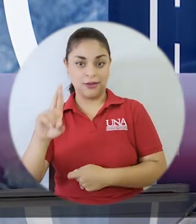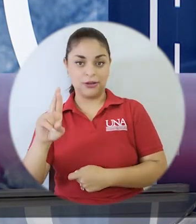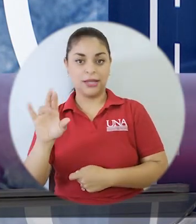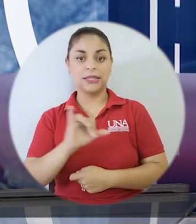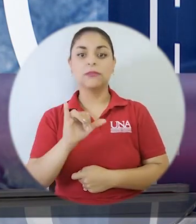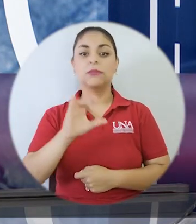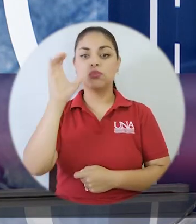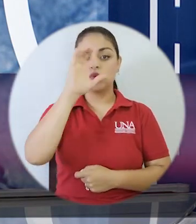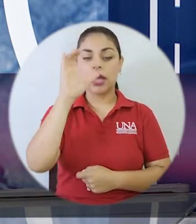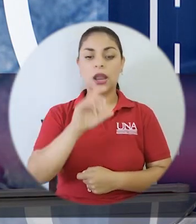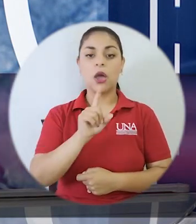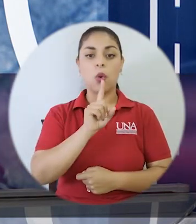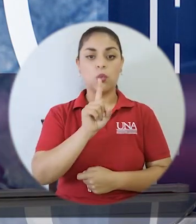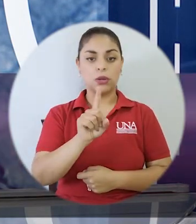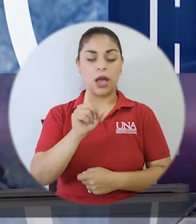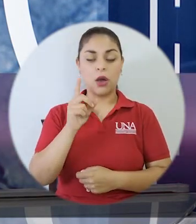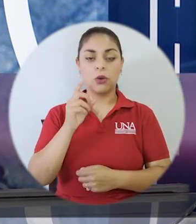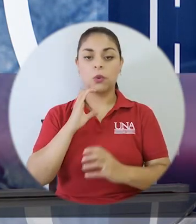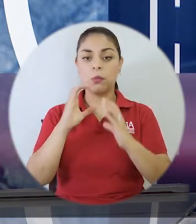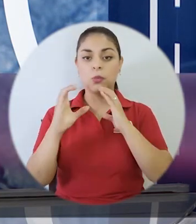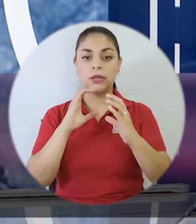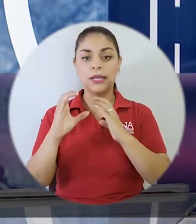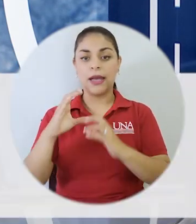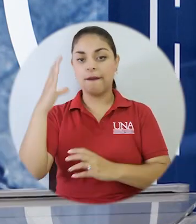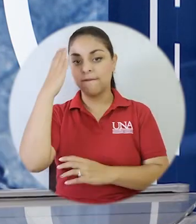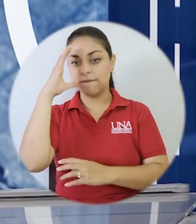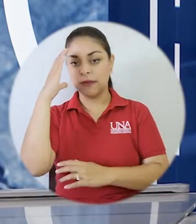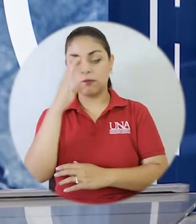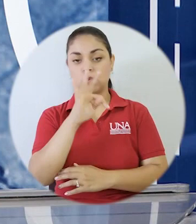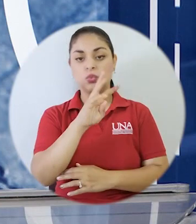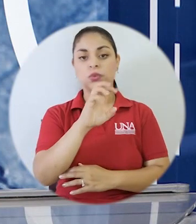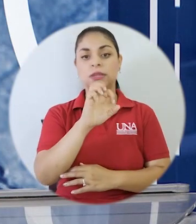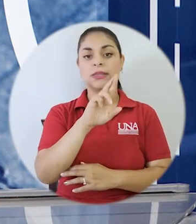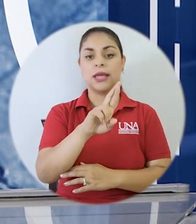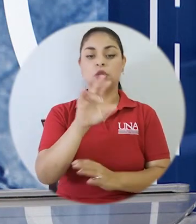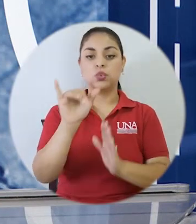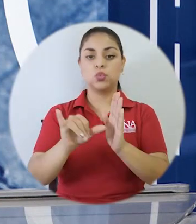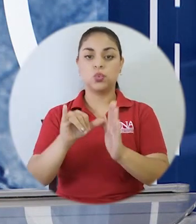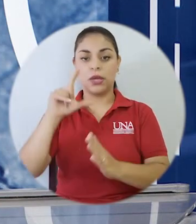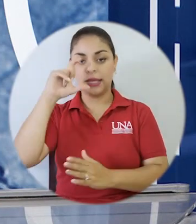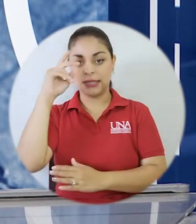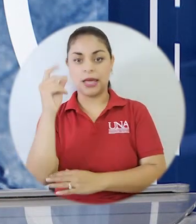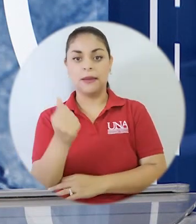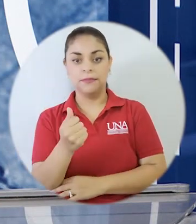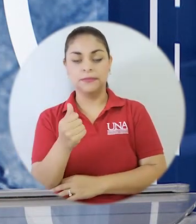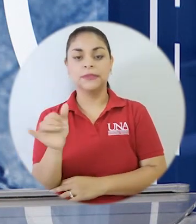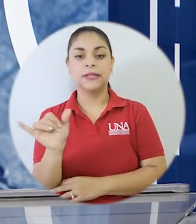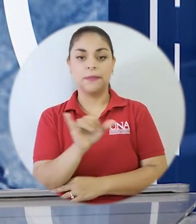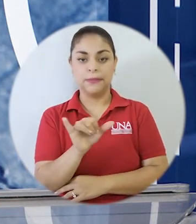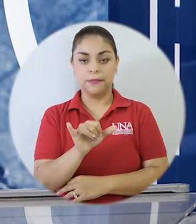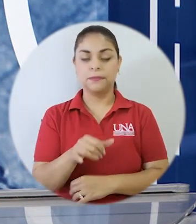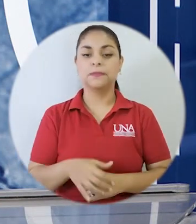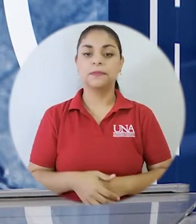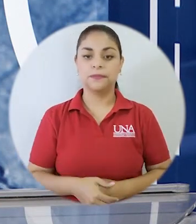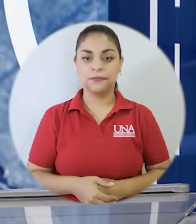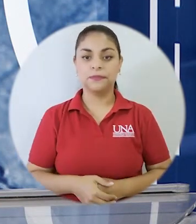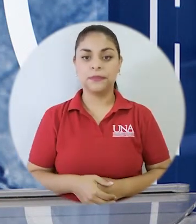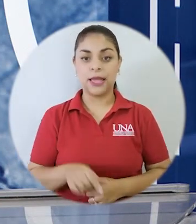www.unacomunica.una.ac.cr, y también puede buscar a Una Comunica en los perfiles de Facebook, Twitter, YouTube e Instagram y Twitter